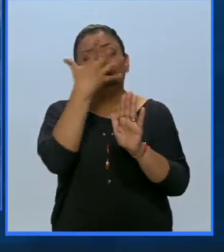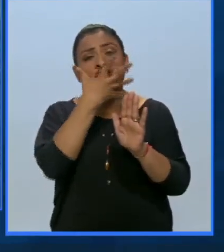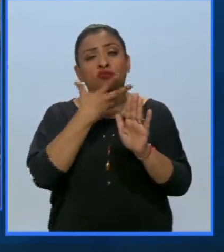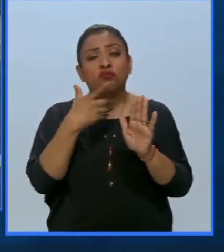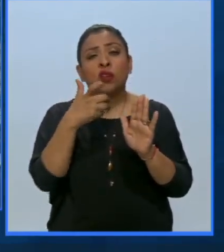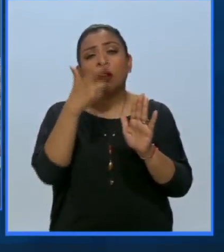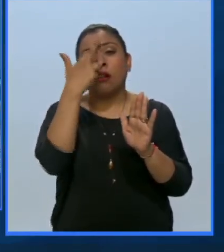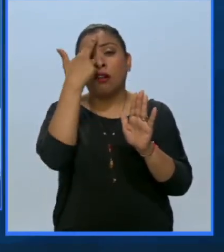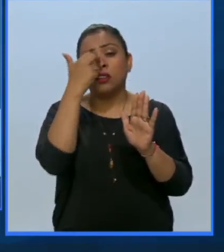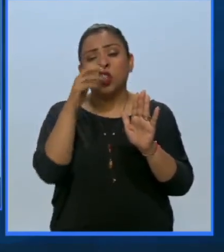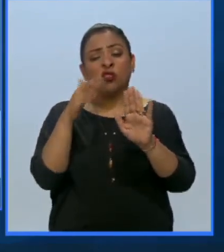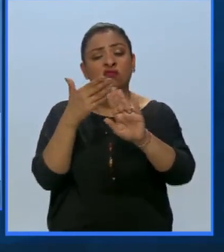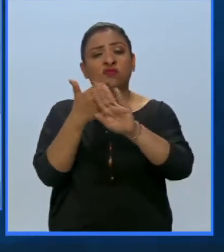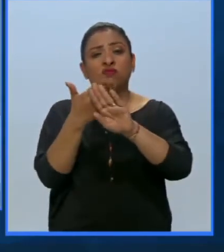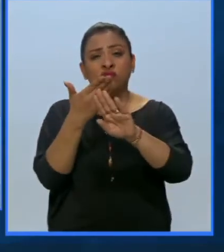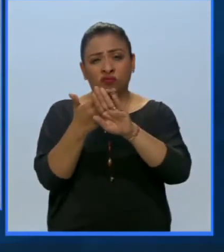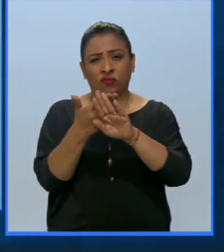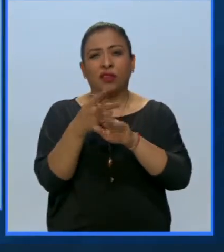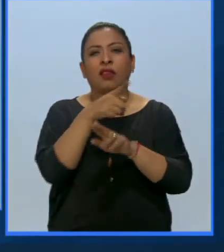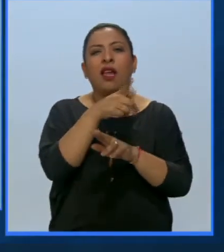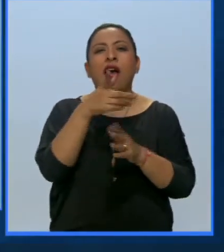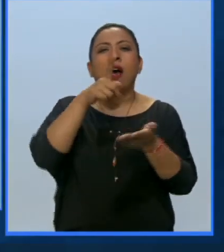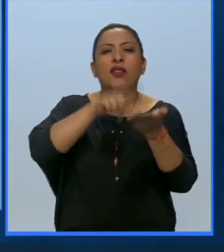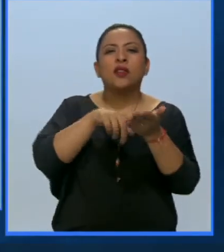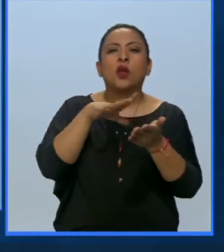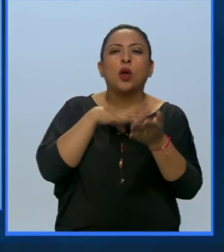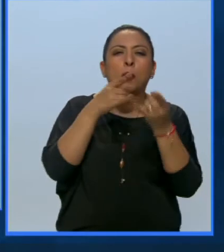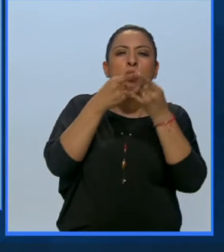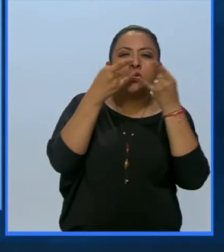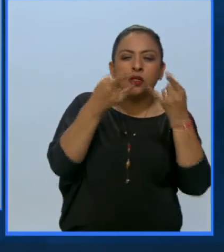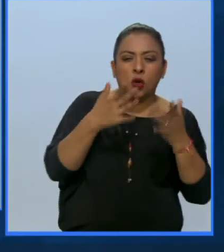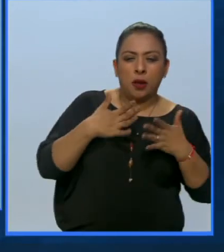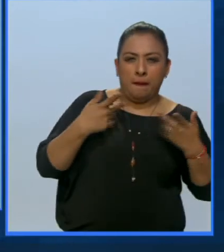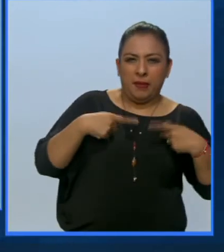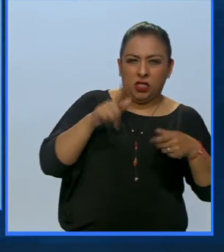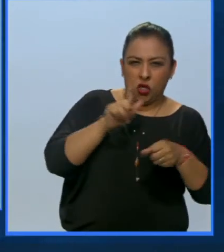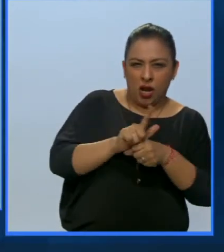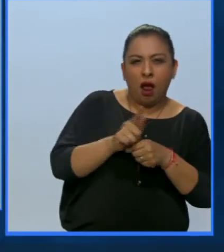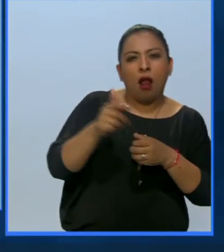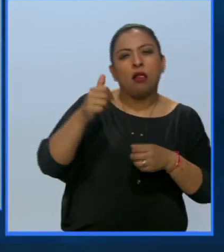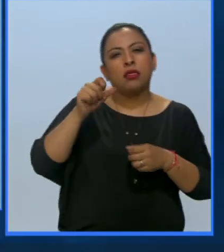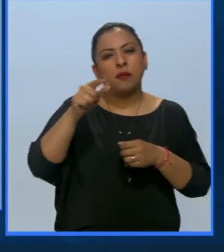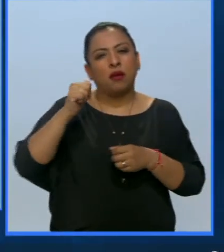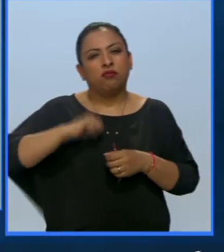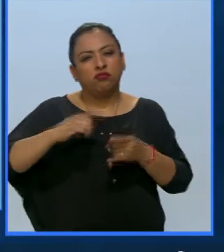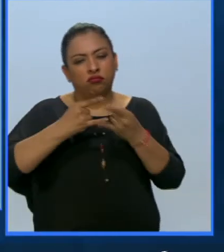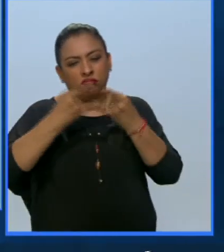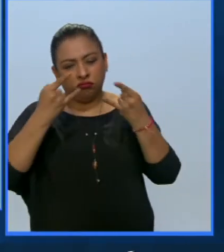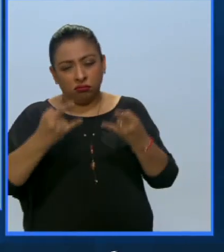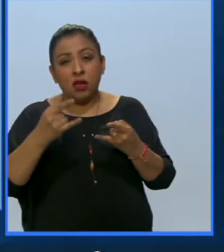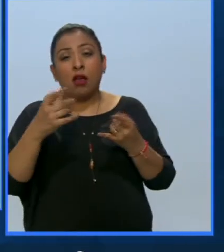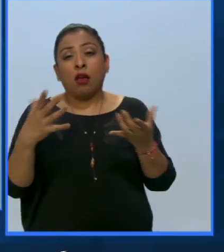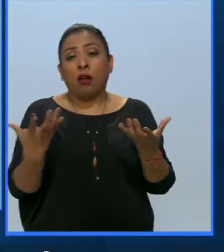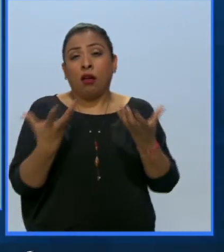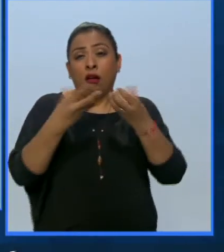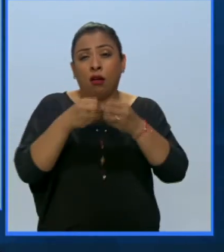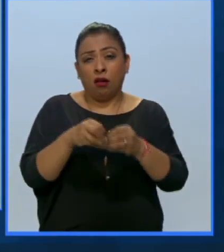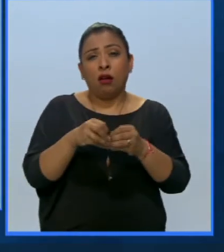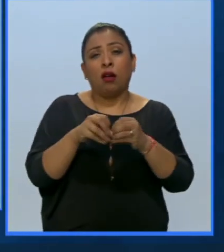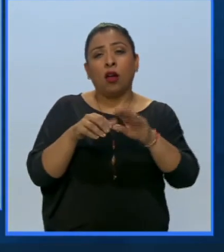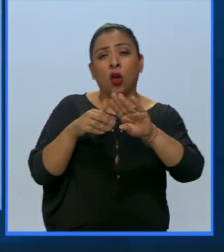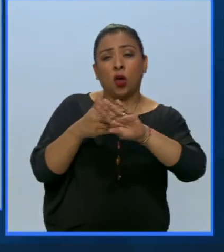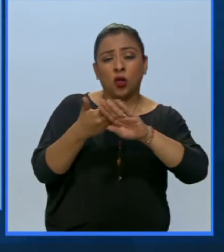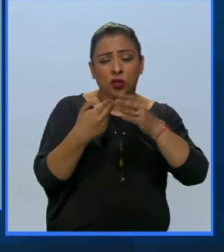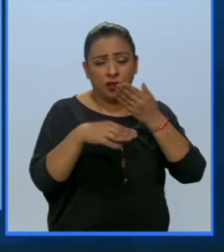la razón transgrede. Funde su mito personal con los mitos del pasado y en sus palabras conjuga a los contrarios y los